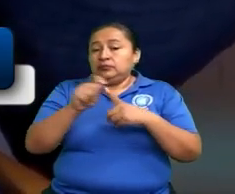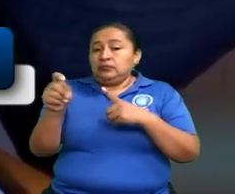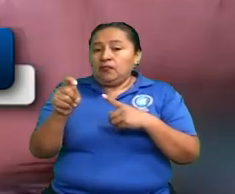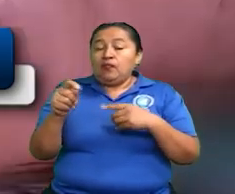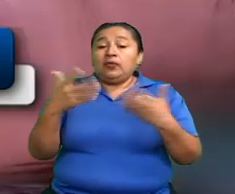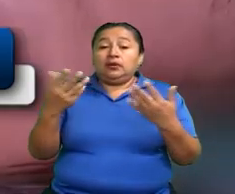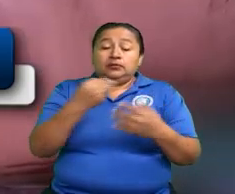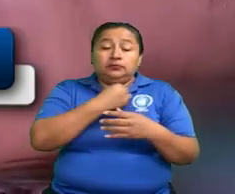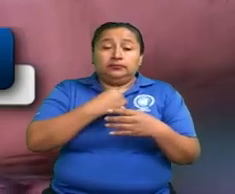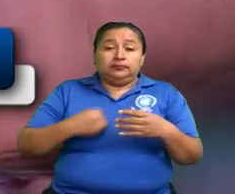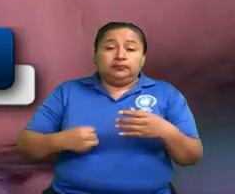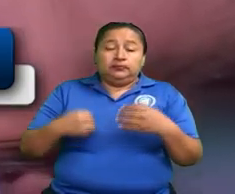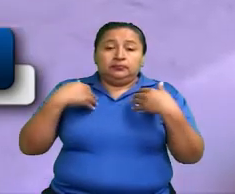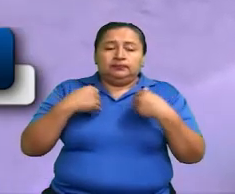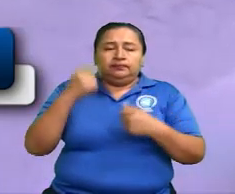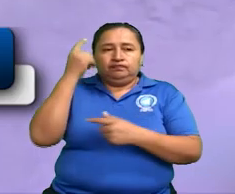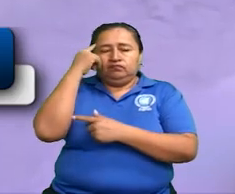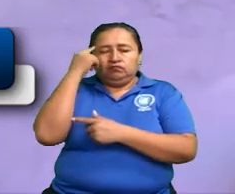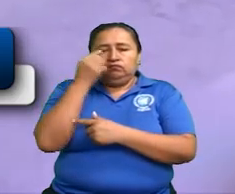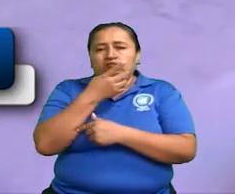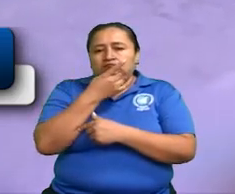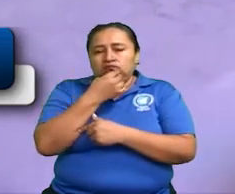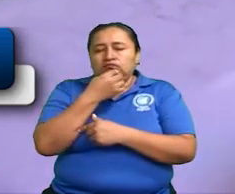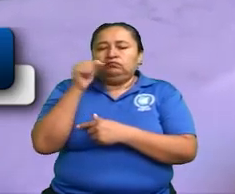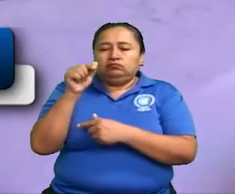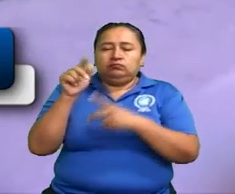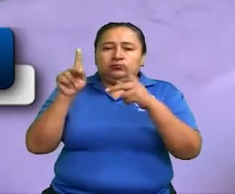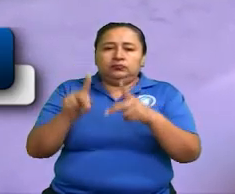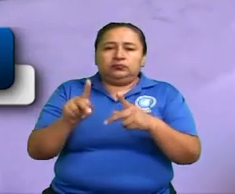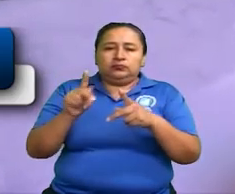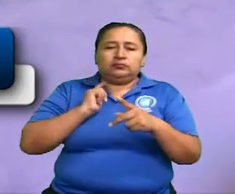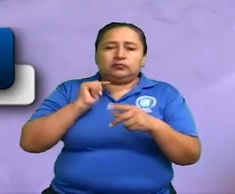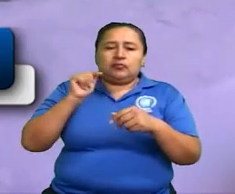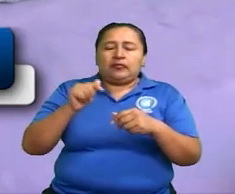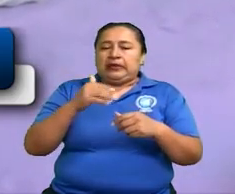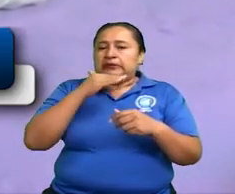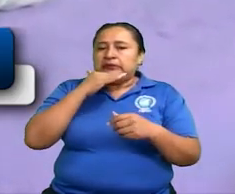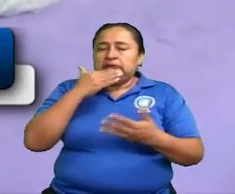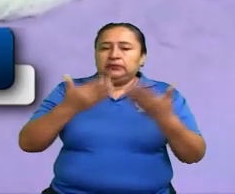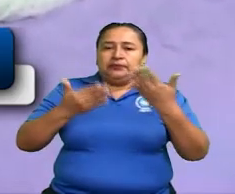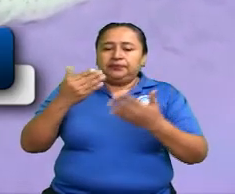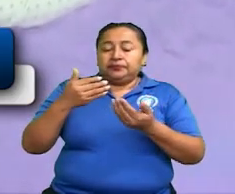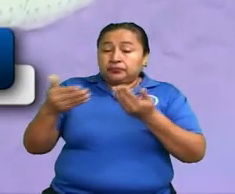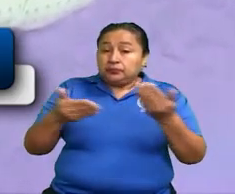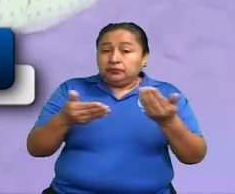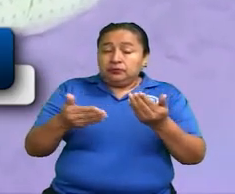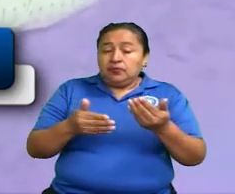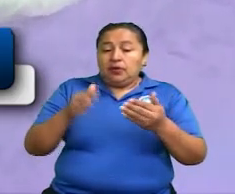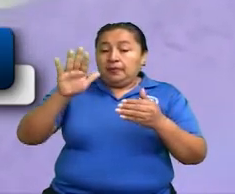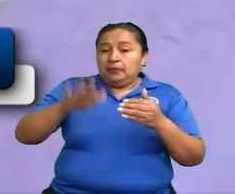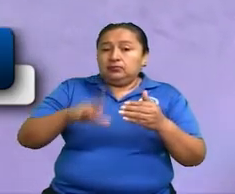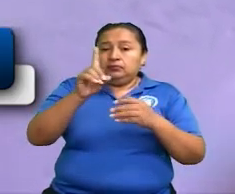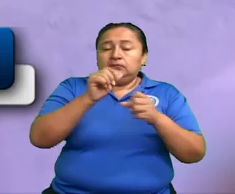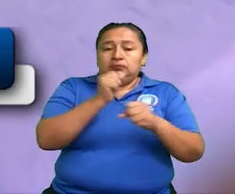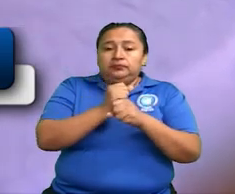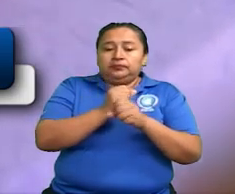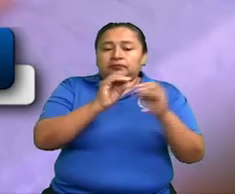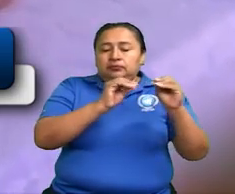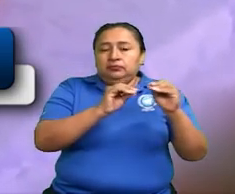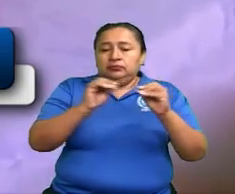el ministerio, pensando en esas oportunidades, en esas complicaciones en nuestros niños menores de 1 año, ha